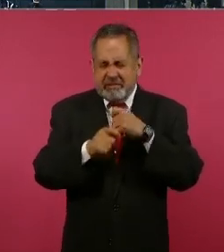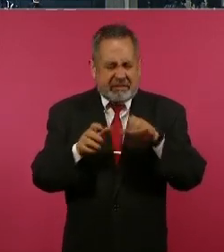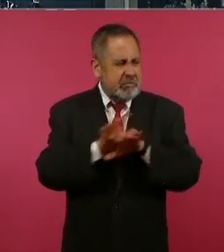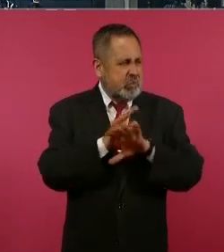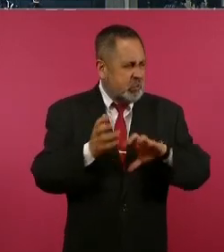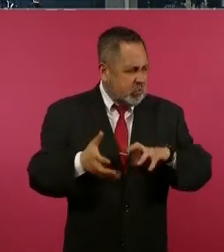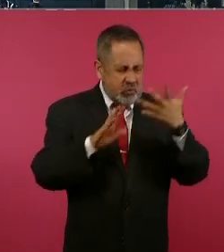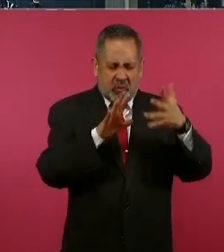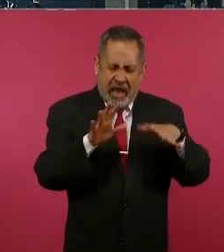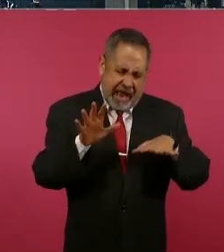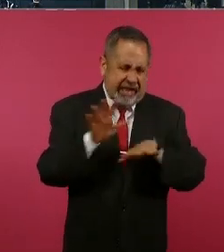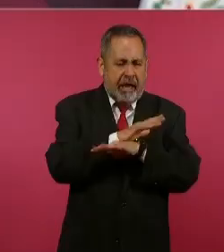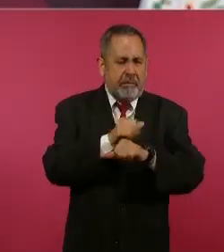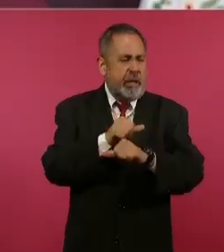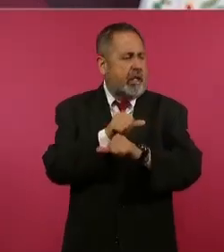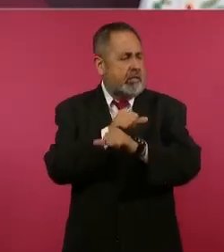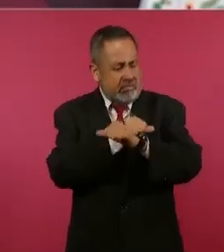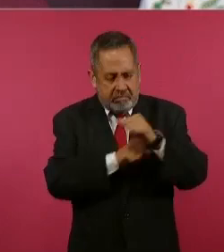un grupo,